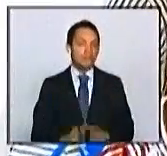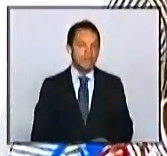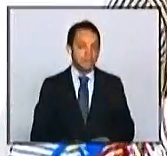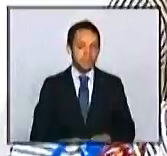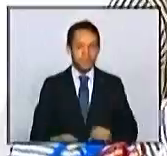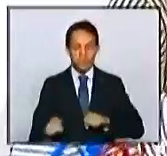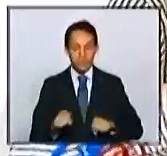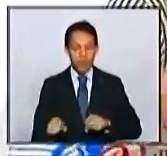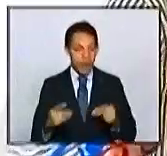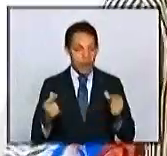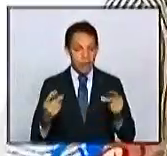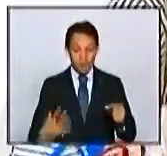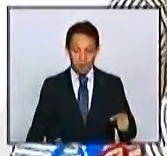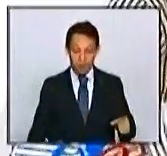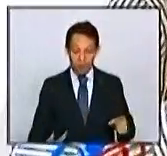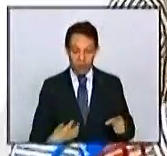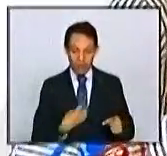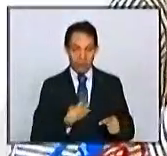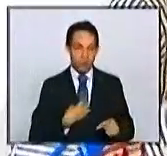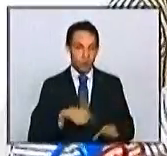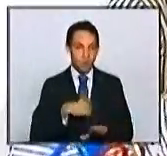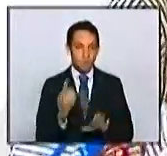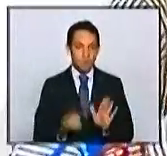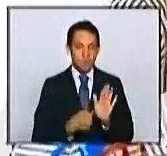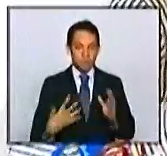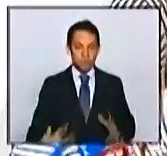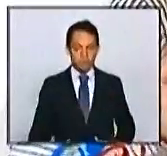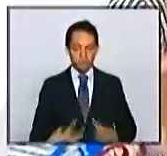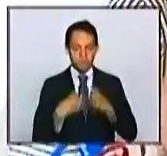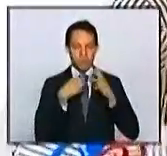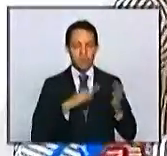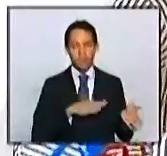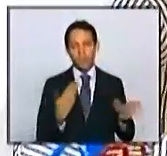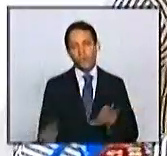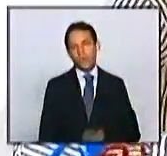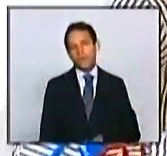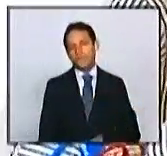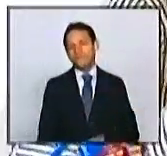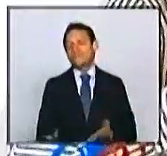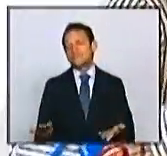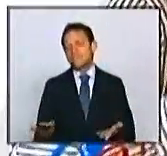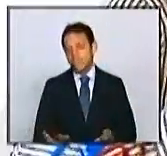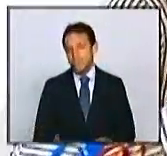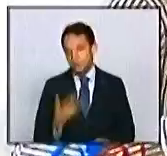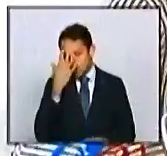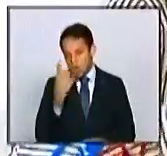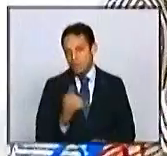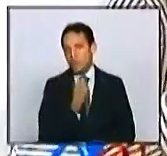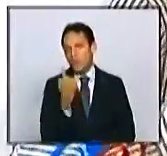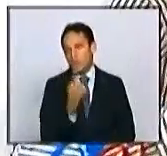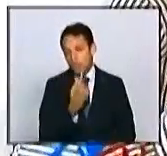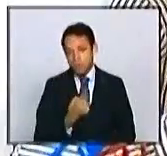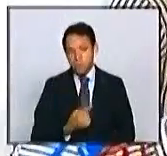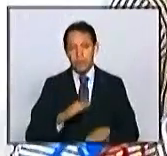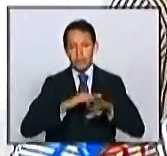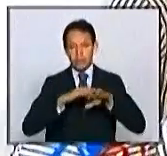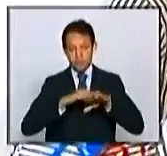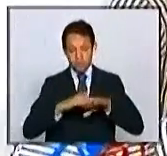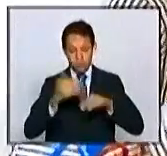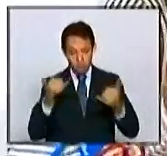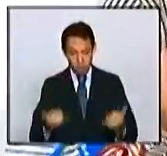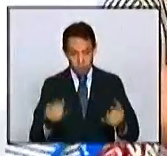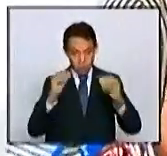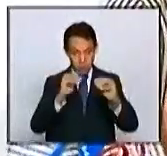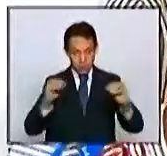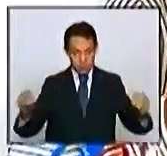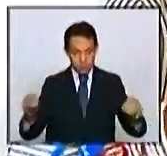de forma más acelerada y pues se va a deteriorar mayormente, más rápidamente su calidad de vida. Entonces por eso la invitación desde esta psicología positiva